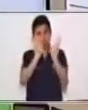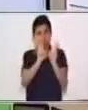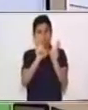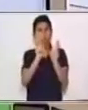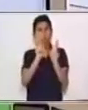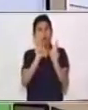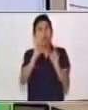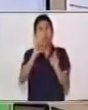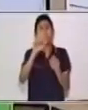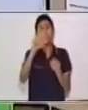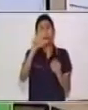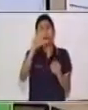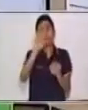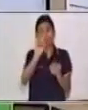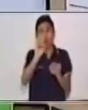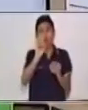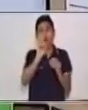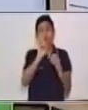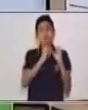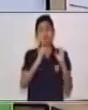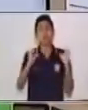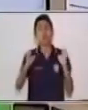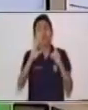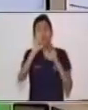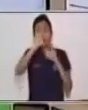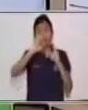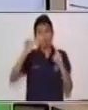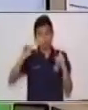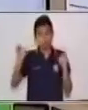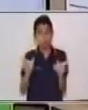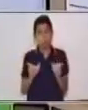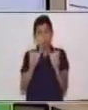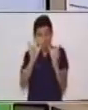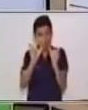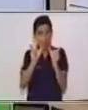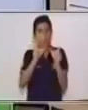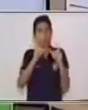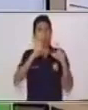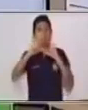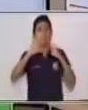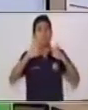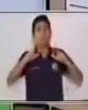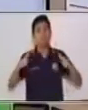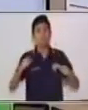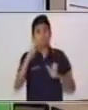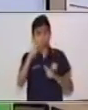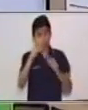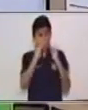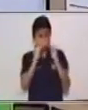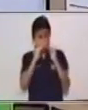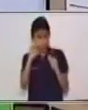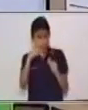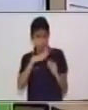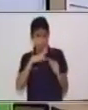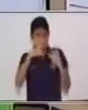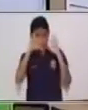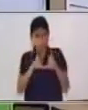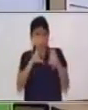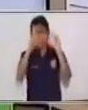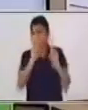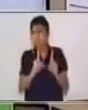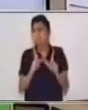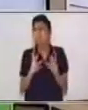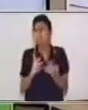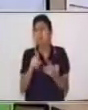la macroestructura de la oración compuesta del área de comunicación y lenguaje. Si en casa hay alguna persona con